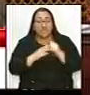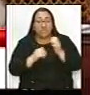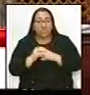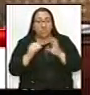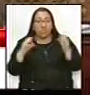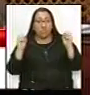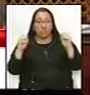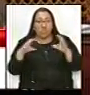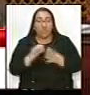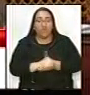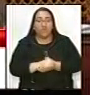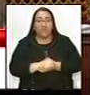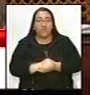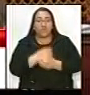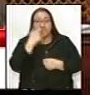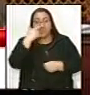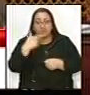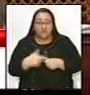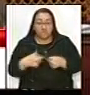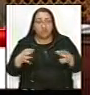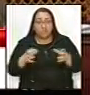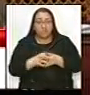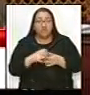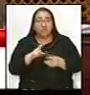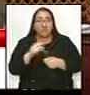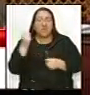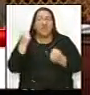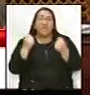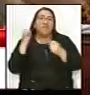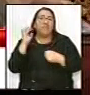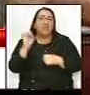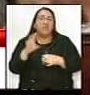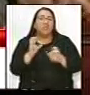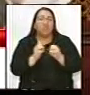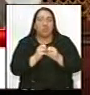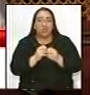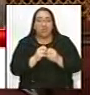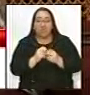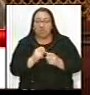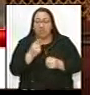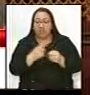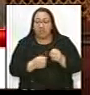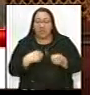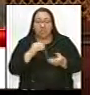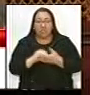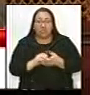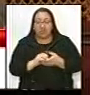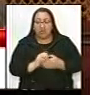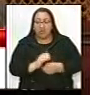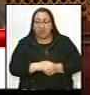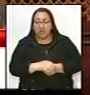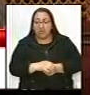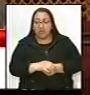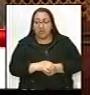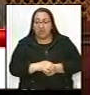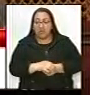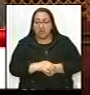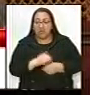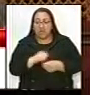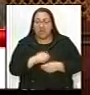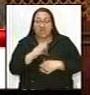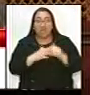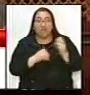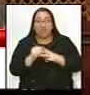energía eléctrica hidrocarburo vía ferroviaria y empresas estatales para que se instale la fibra óptica en dicha infraestructura